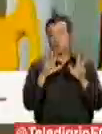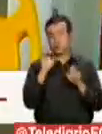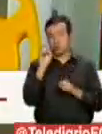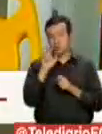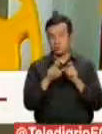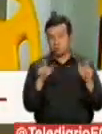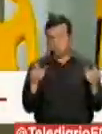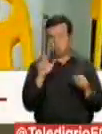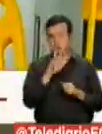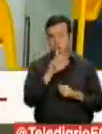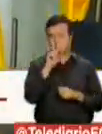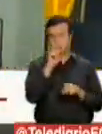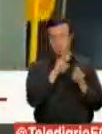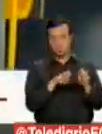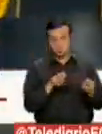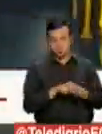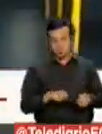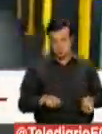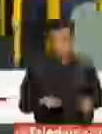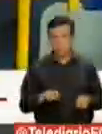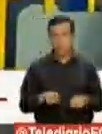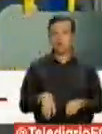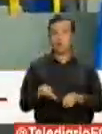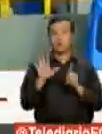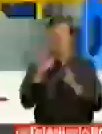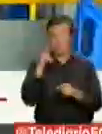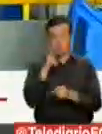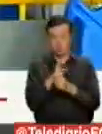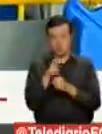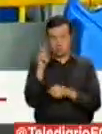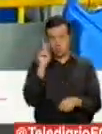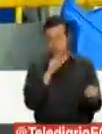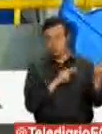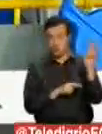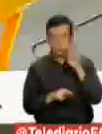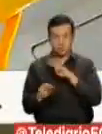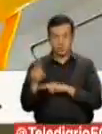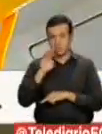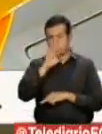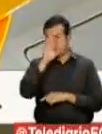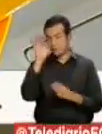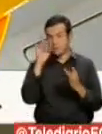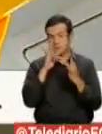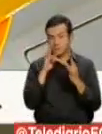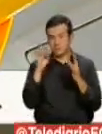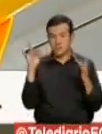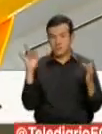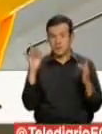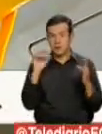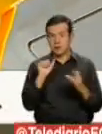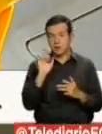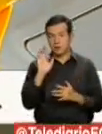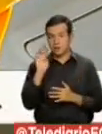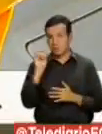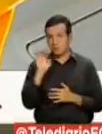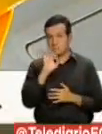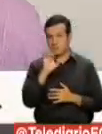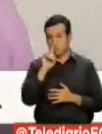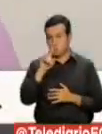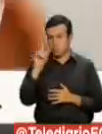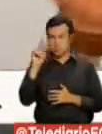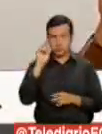personas, 32 sentadas. Tienen 6 cámaras con monitoreo que va a estar conectado al sistema de monitoreo de la ATM y el